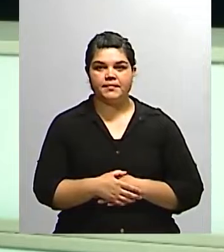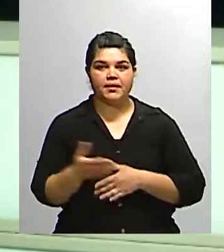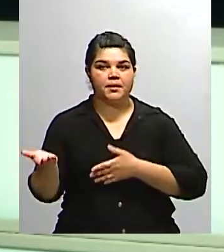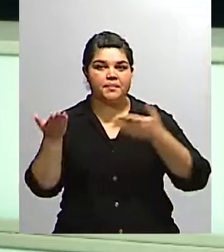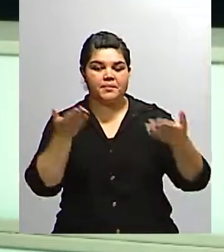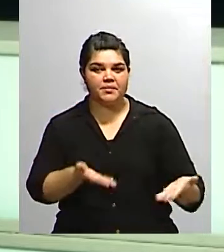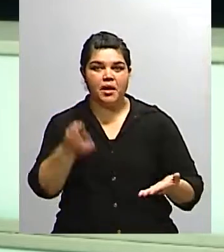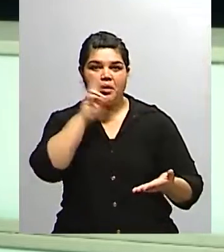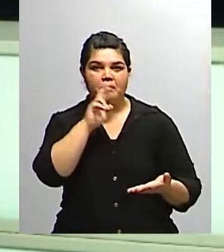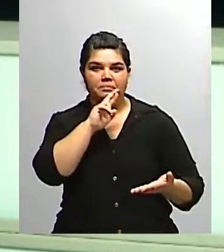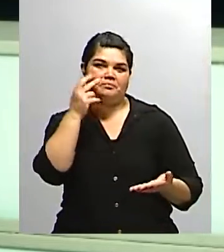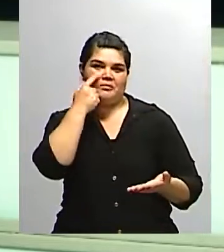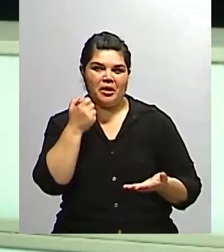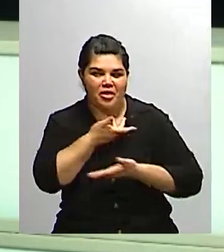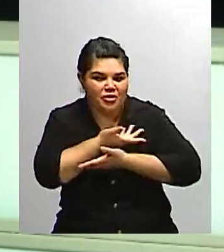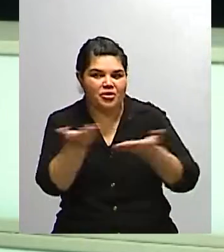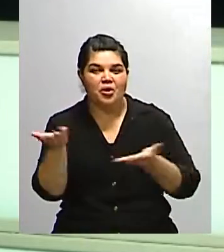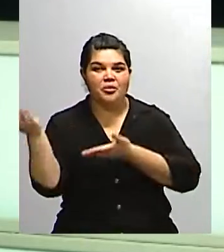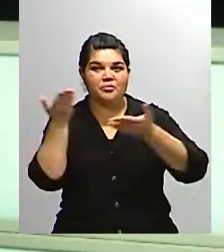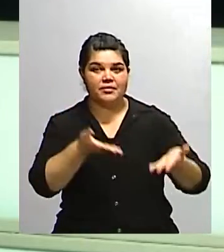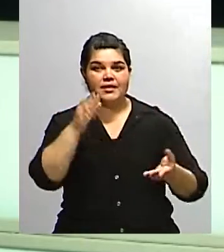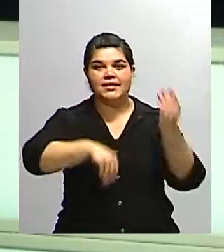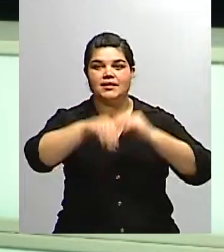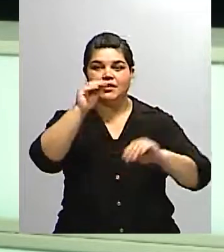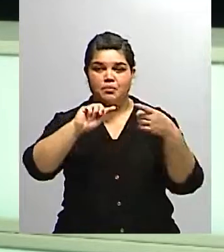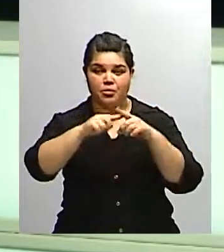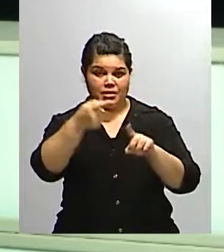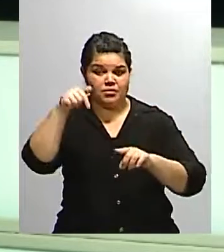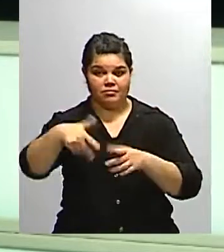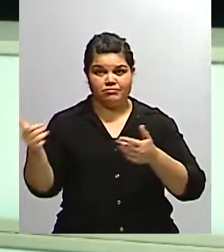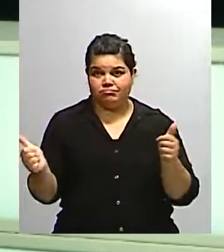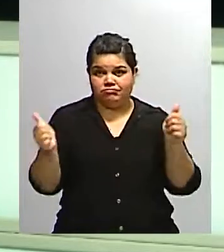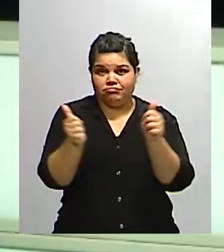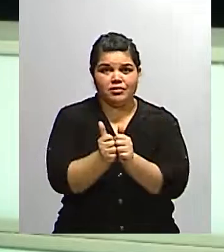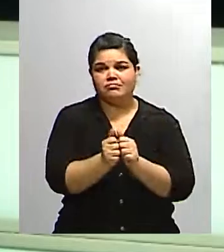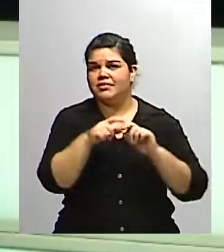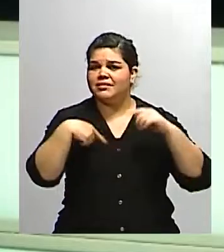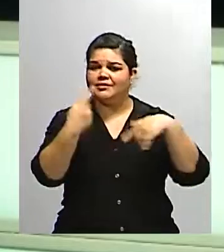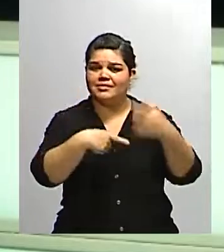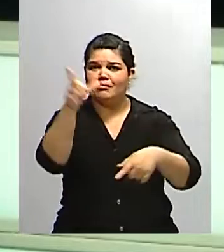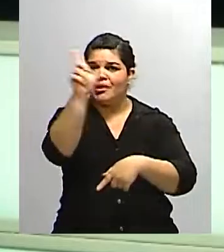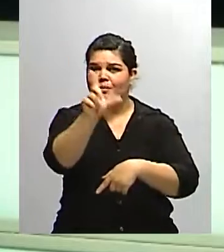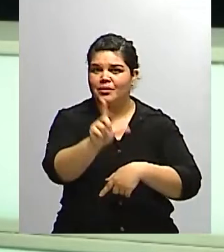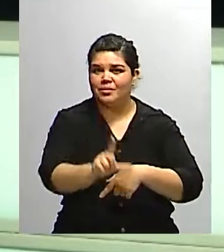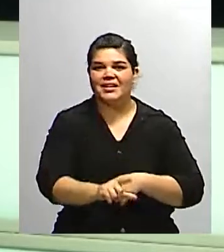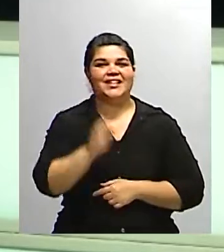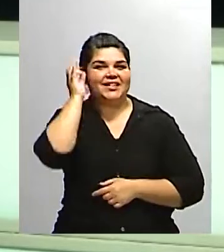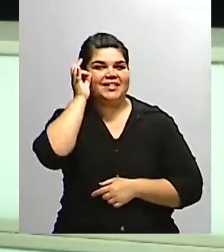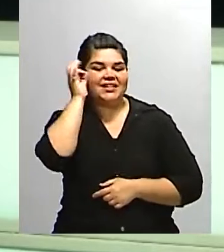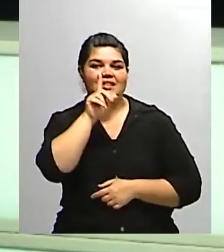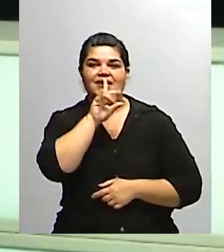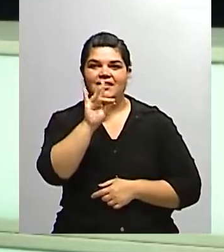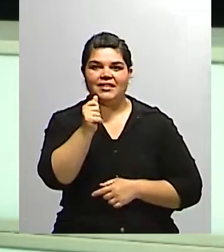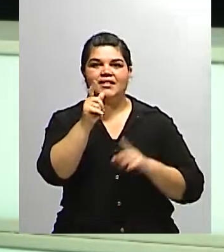Bienvenidas, bienvenidos. Esto es una nueva edición de Chat Político. Aquí estamos como cada lunes en el 30 de la TDA, 22 de